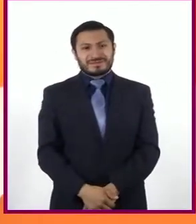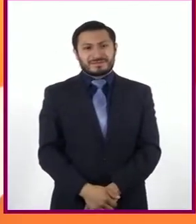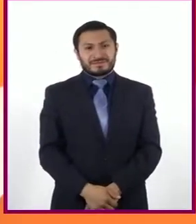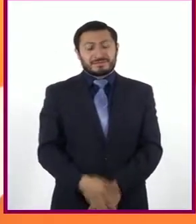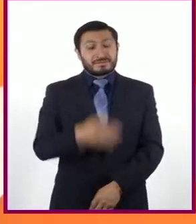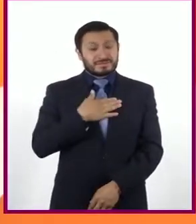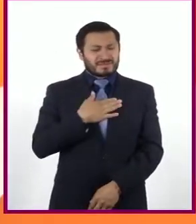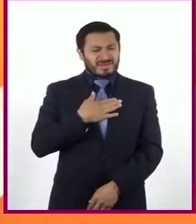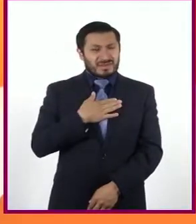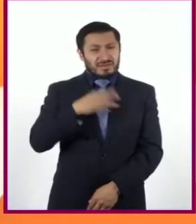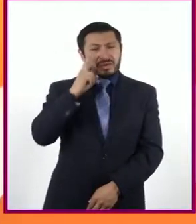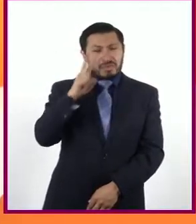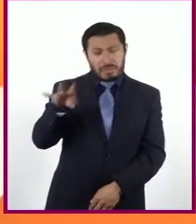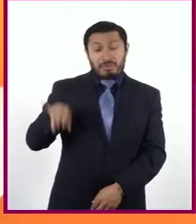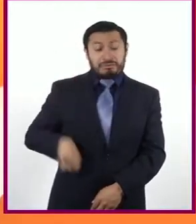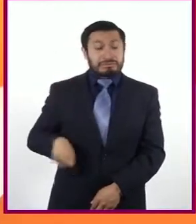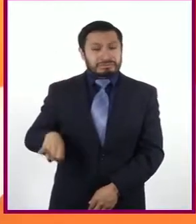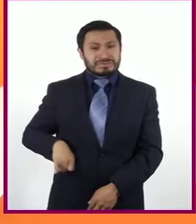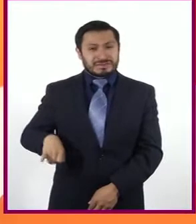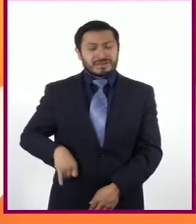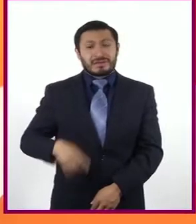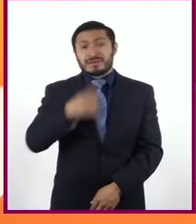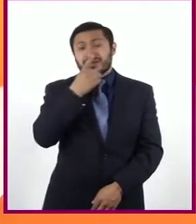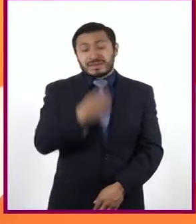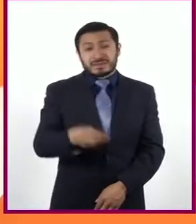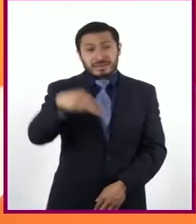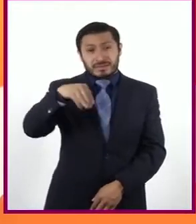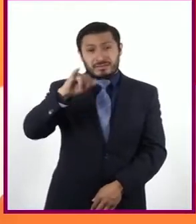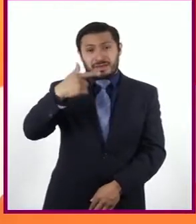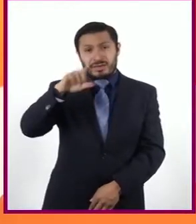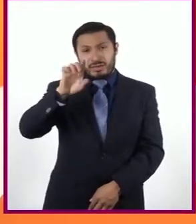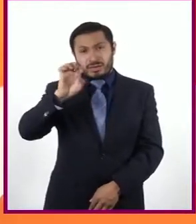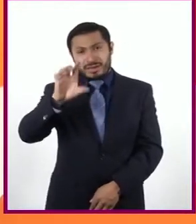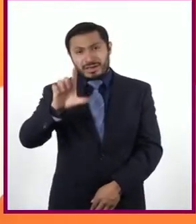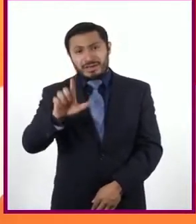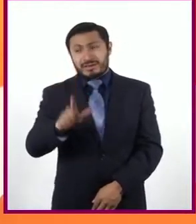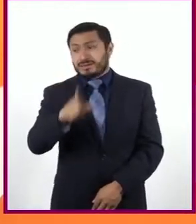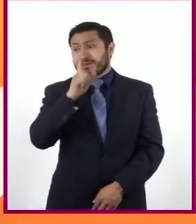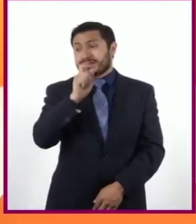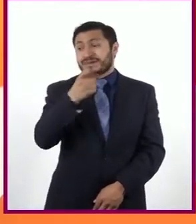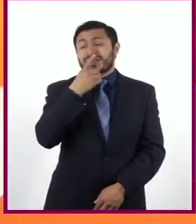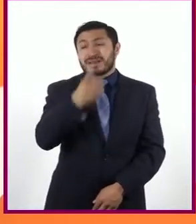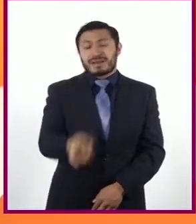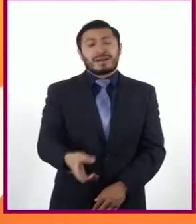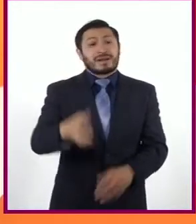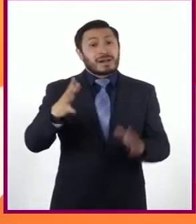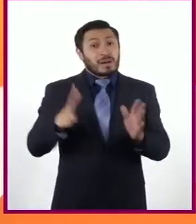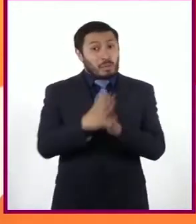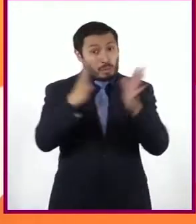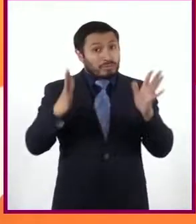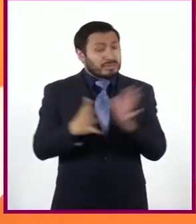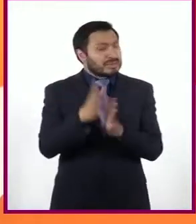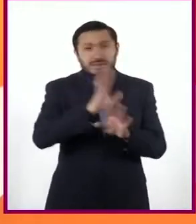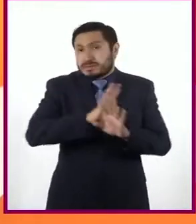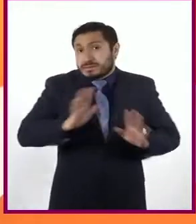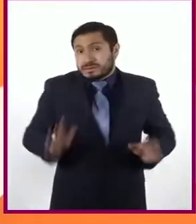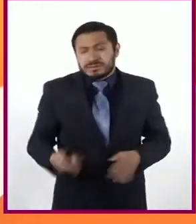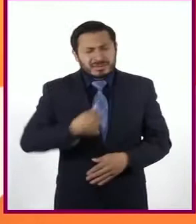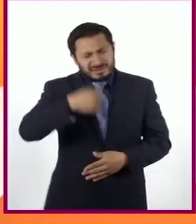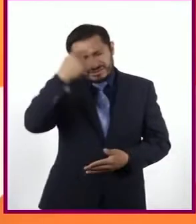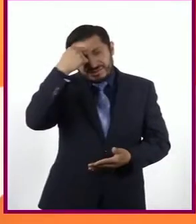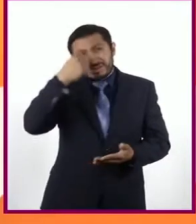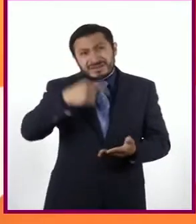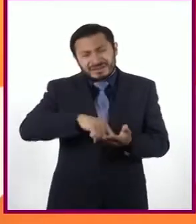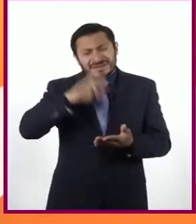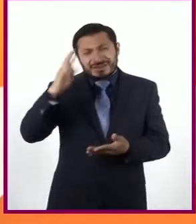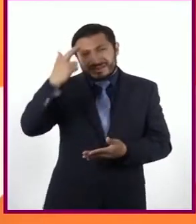Me llamó mucho la atención el comentario de Miguel, que señala que ciudadanía es participar. Y pienso en una frase que